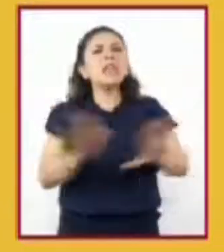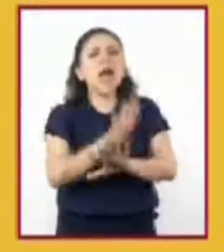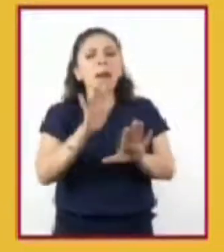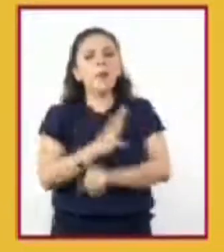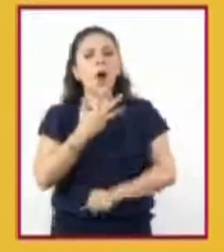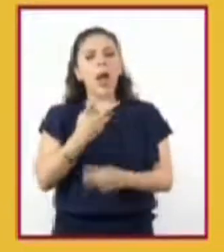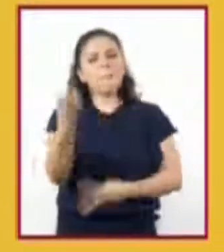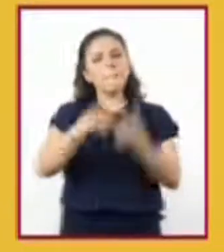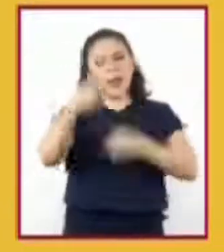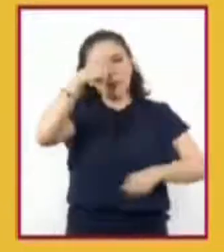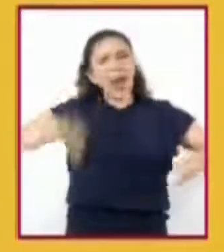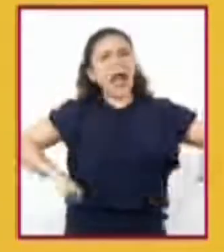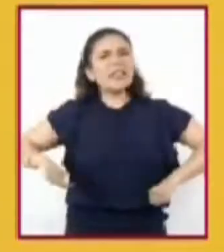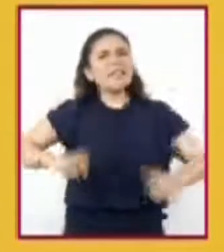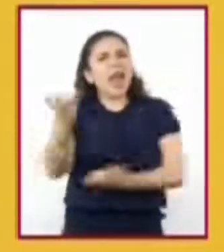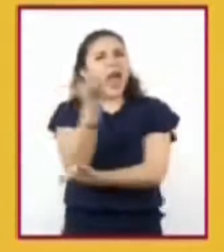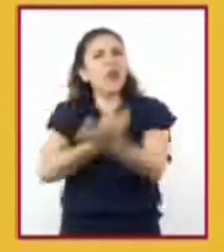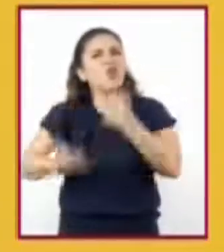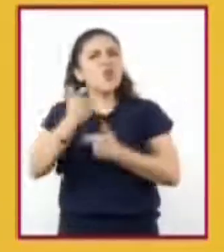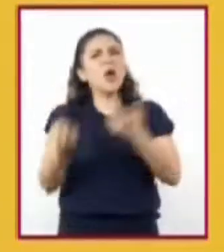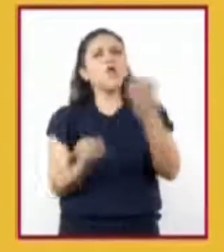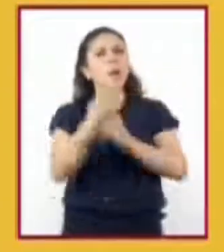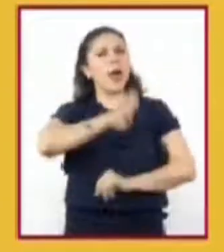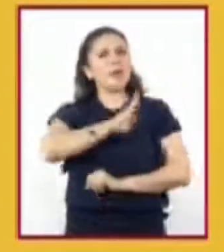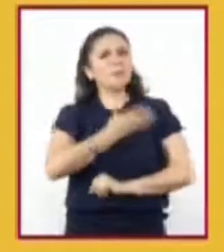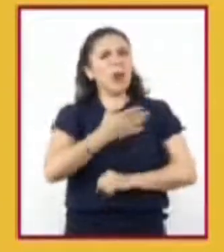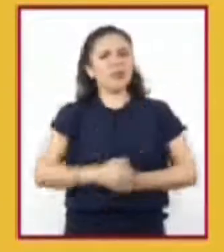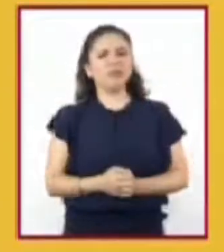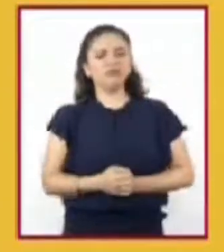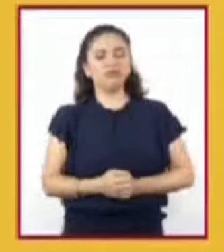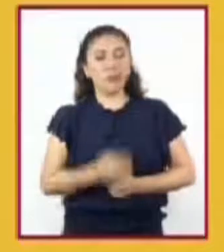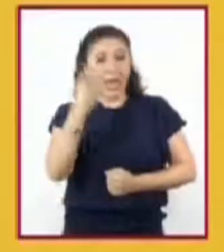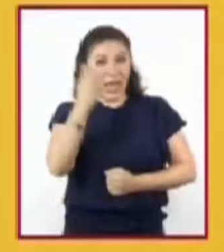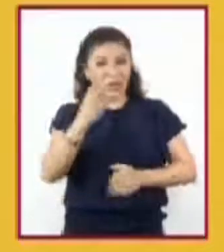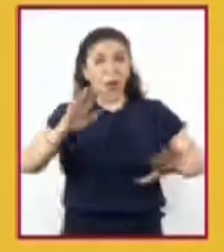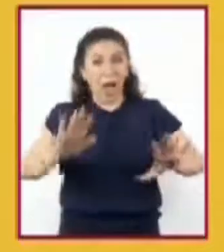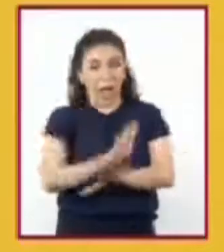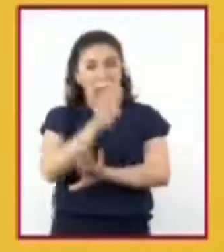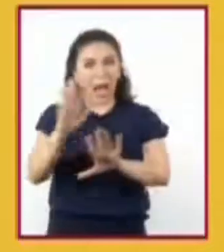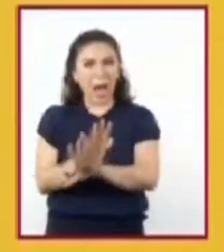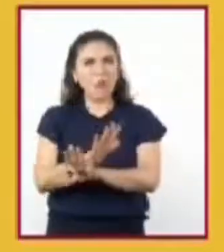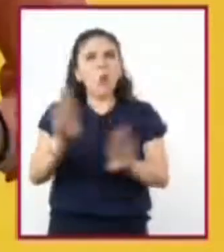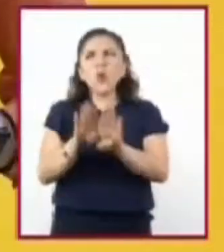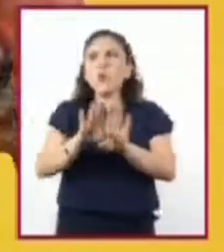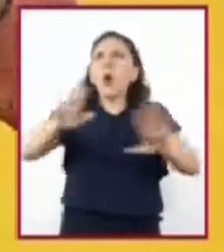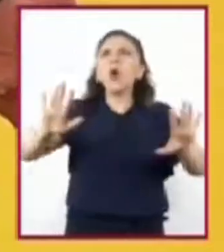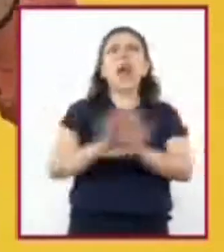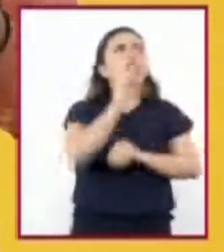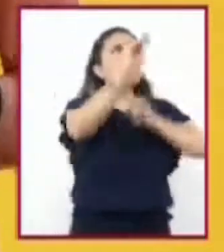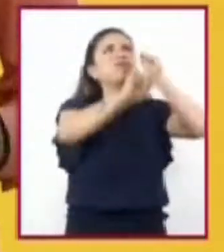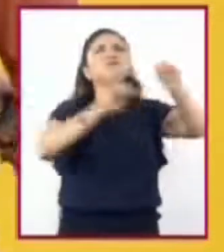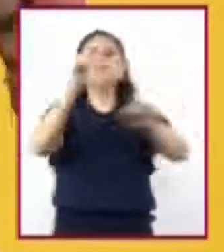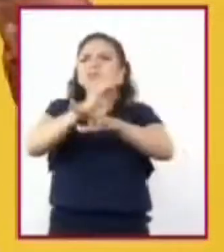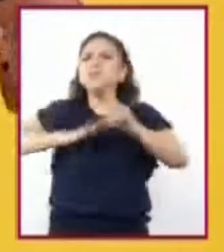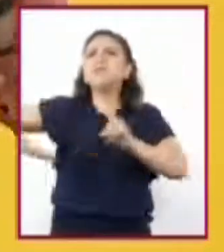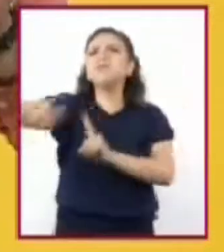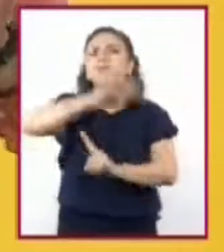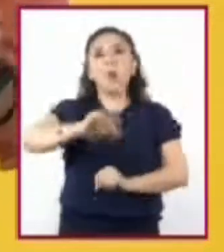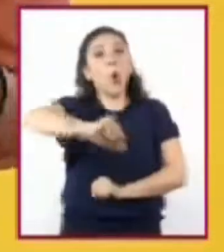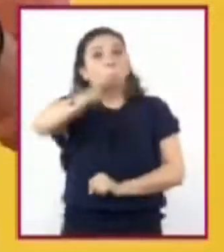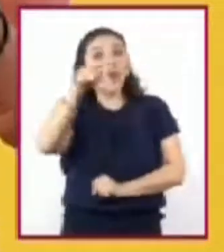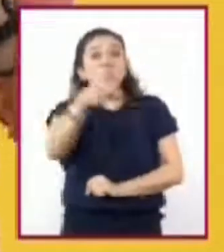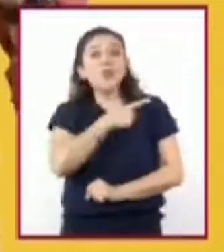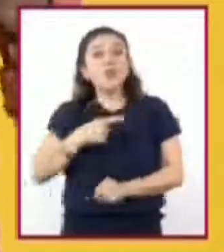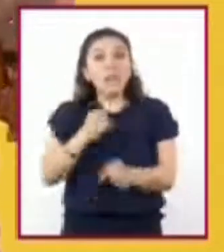en las actividades económicas novohispanas? ¿Cómo impactaron estos cambios en el paisaje? Y algo que tendrán que